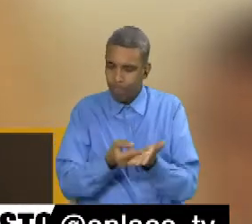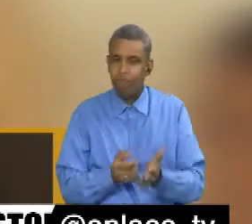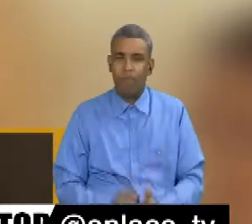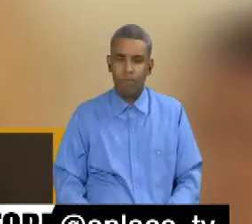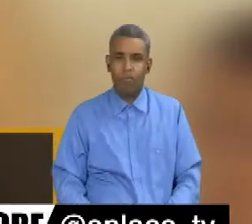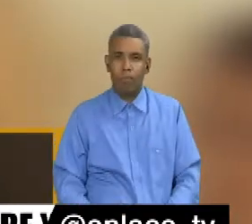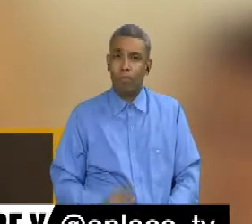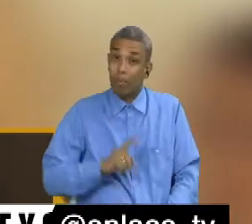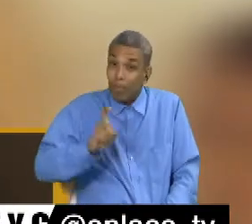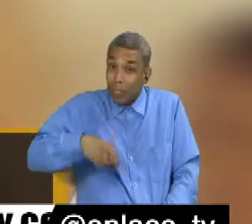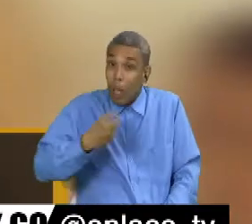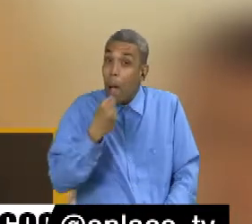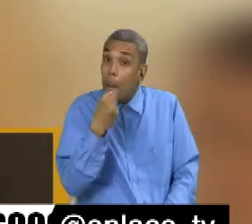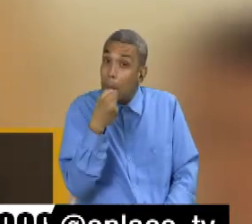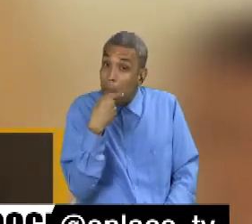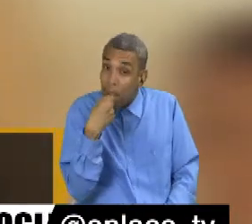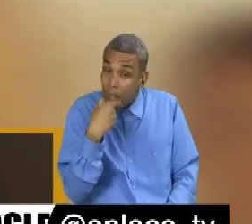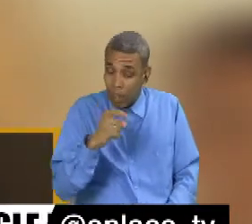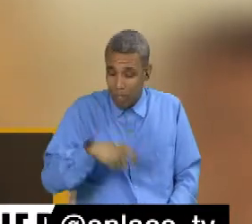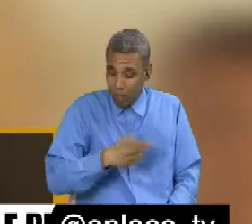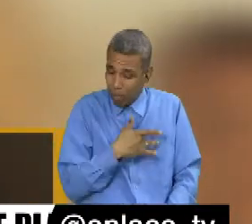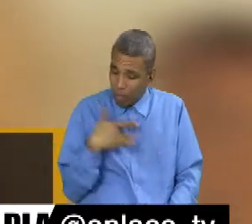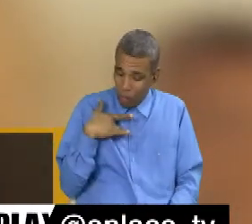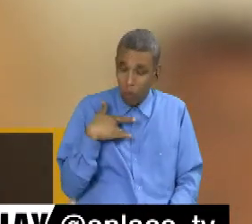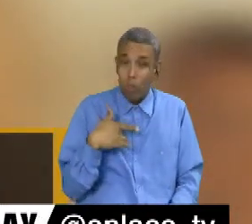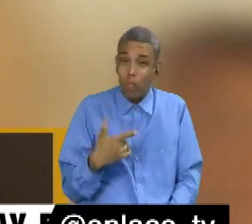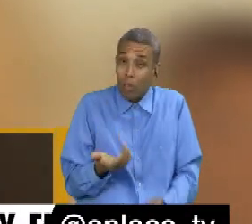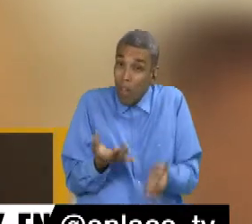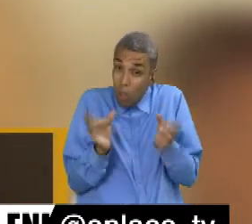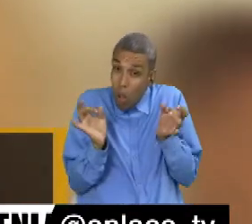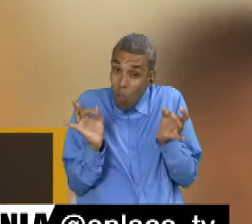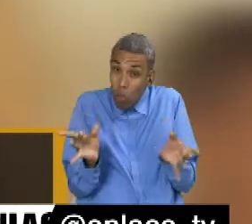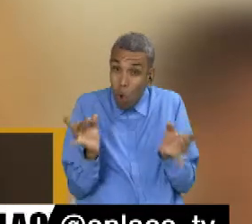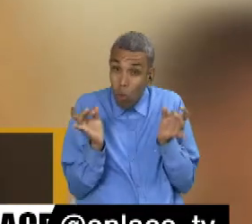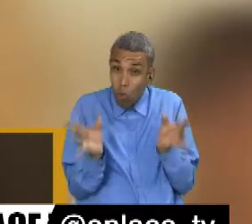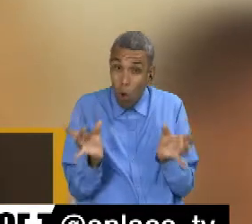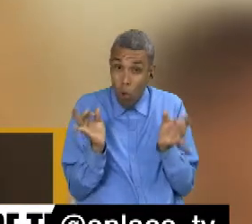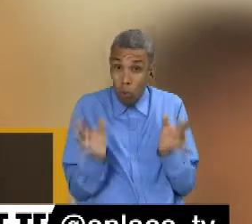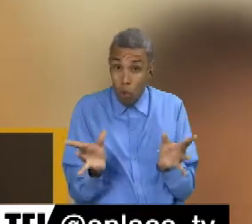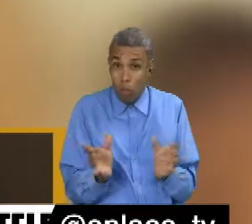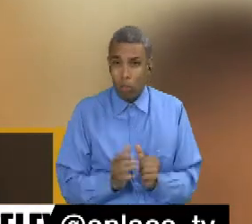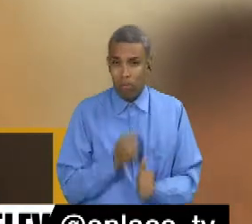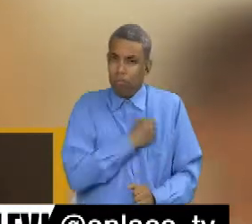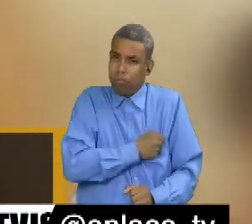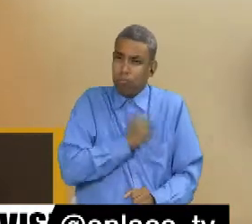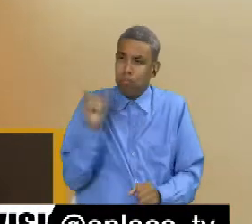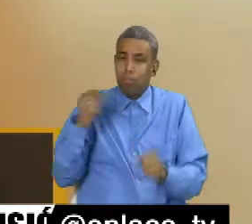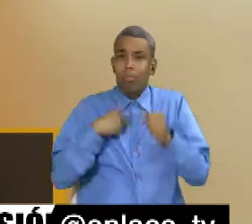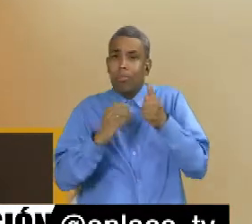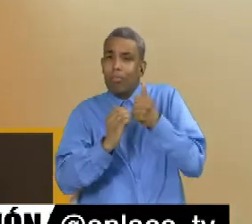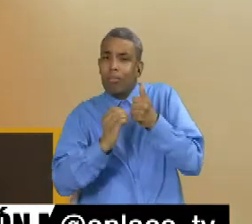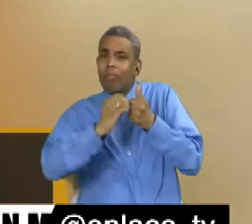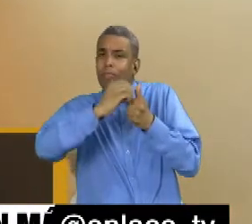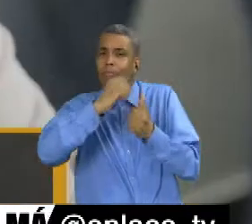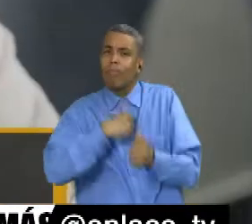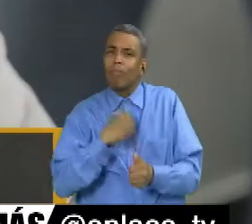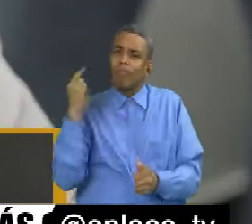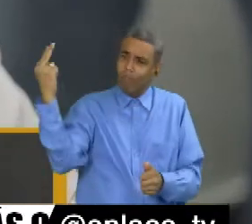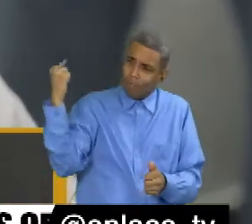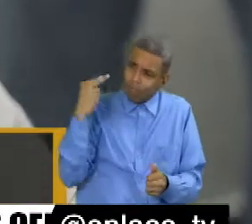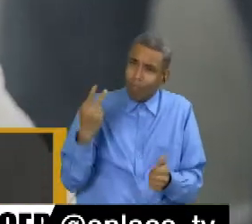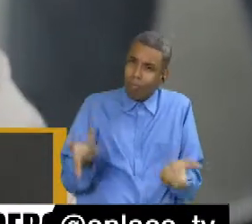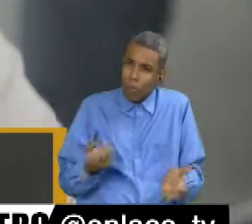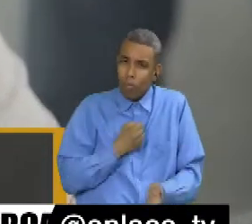ese medicamento porque es mi salud y yo la que estoy sintiendo. Que se ponga las manos en el corazón y vea mi situación.